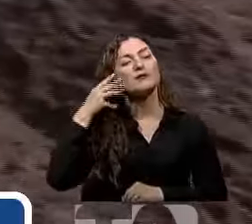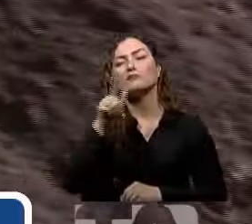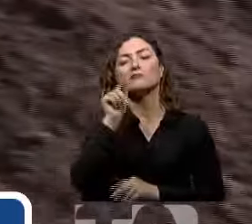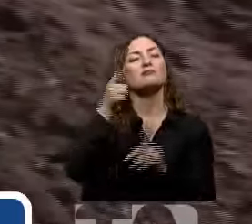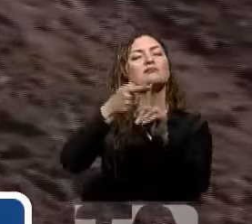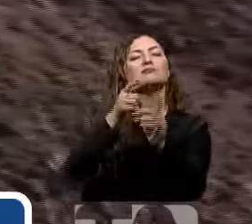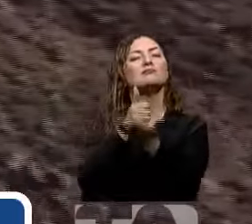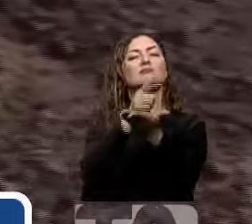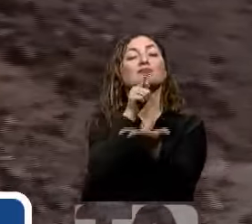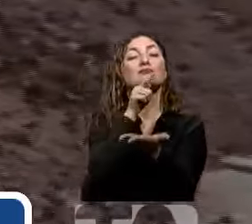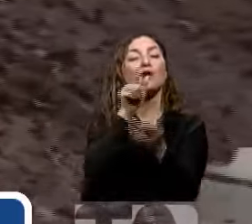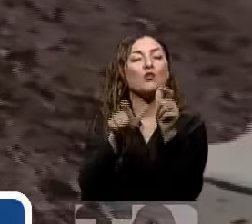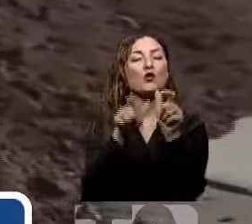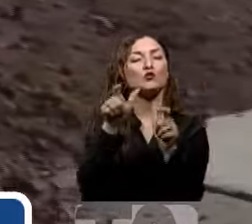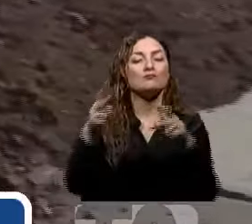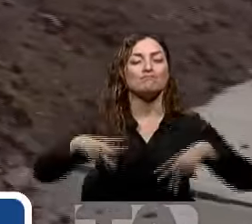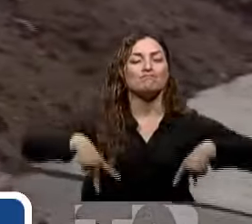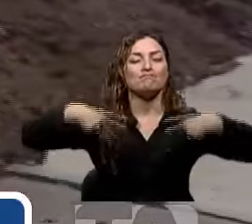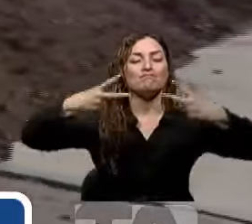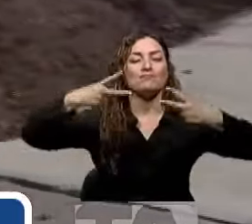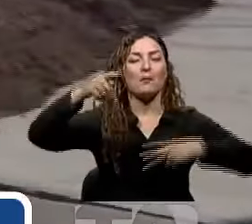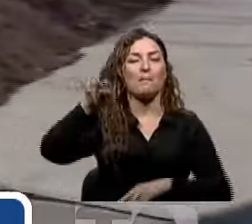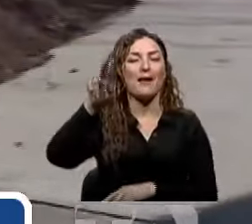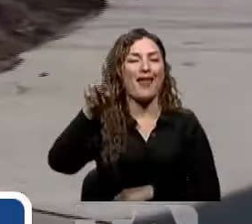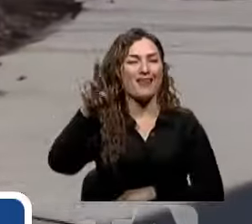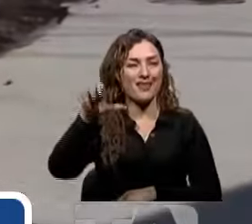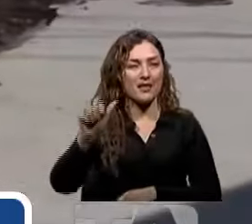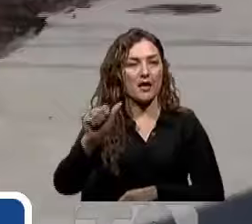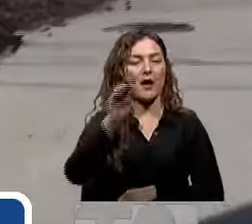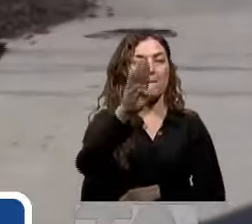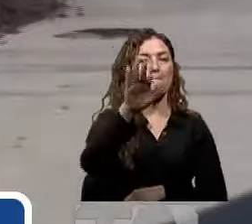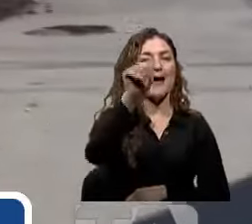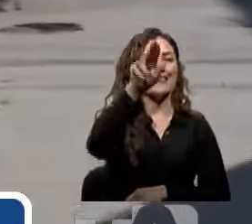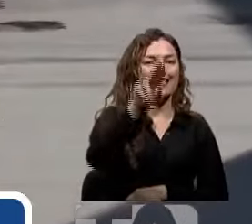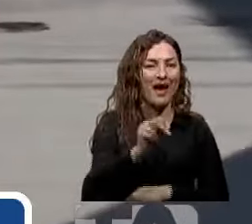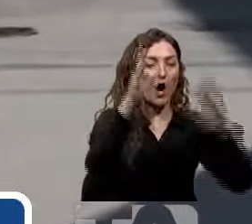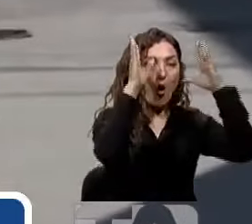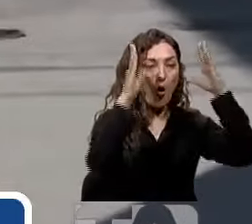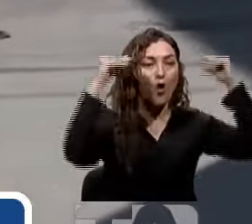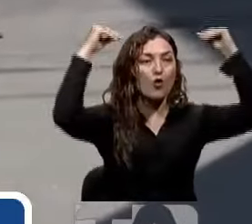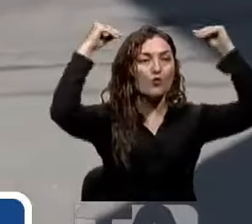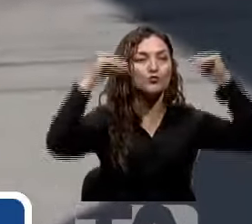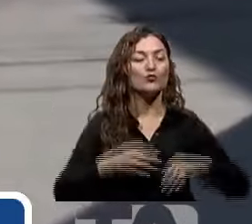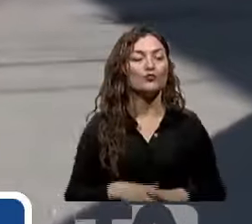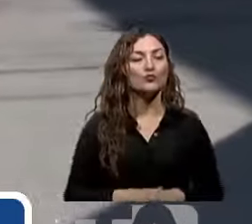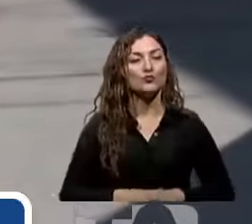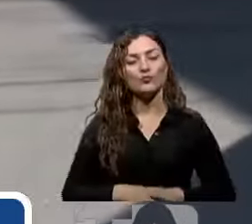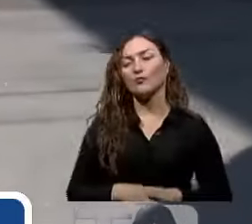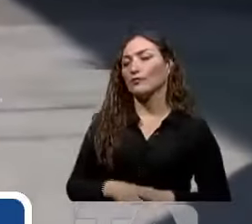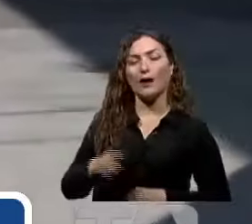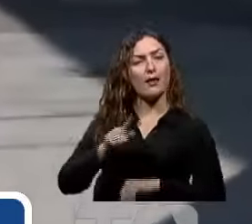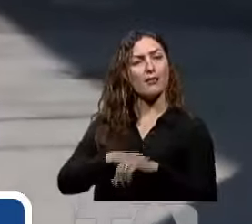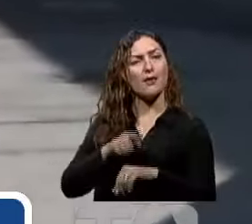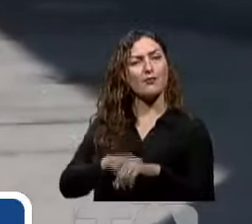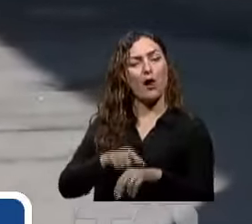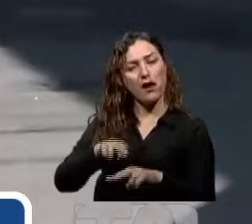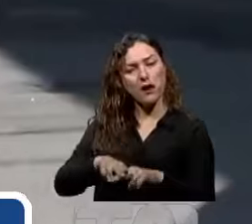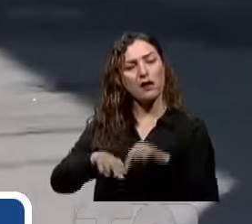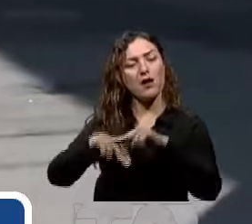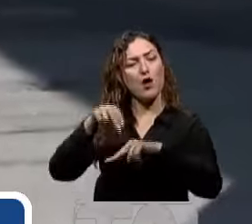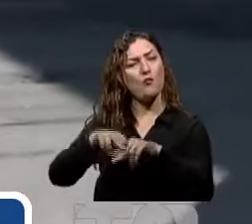directos son los habitantes del sector La Pradera, Batán Bajo, La Colón. Así es. Tenemos entendido que el tiempo de la demora para